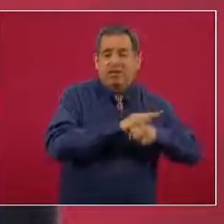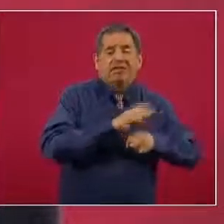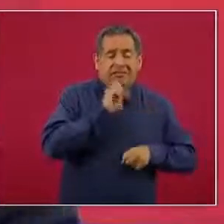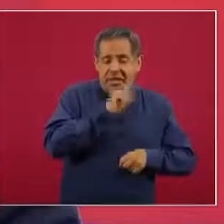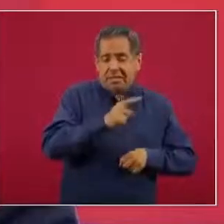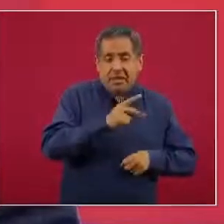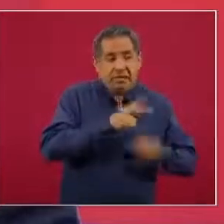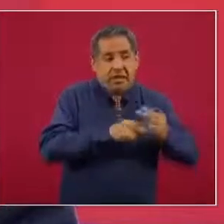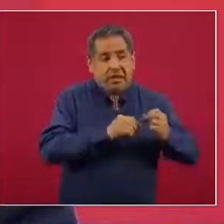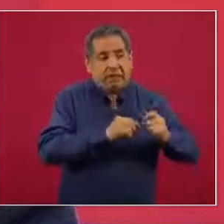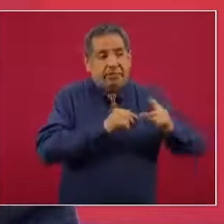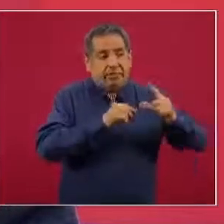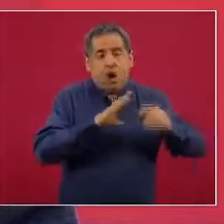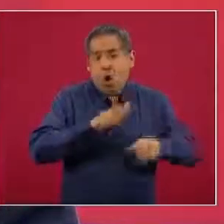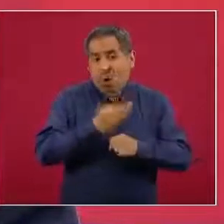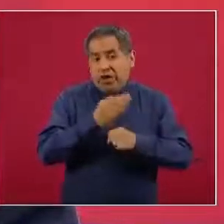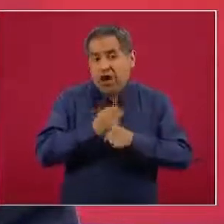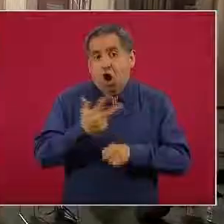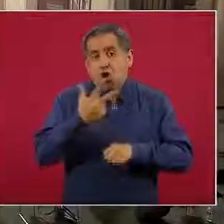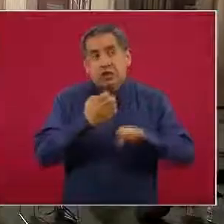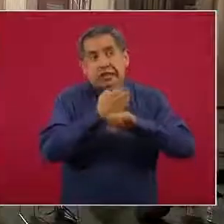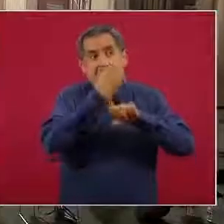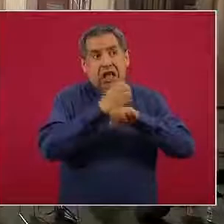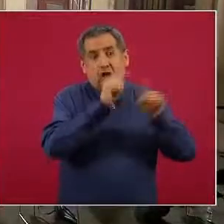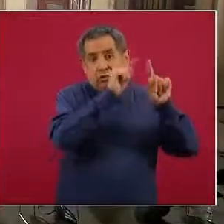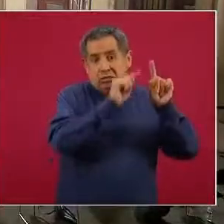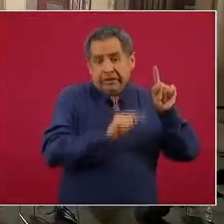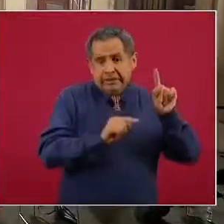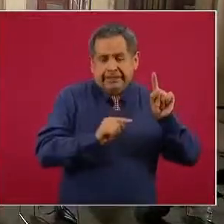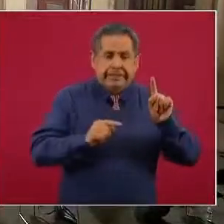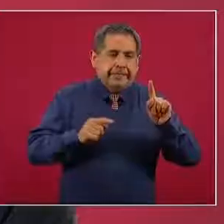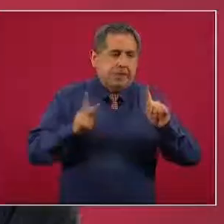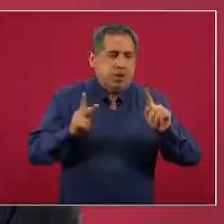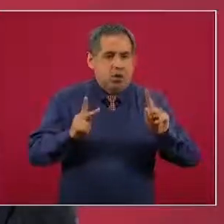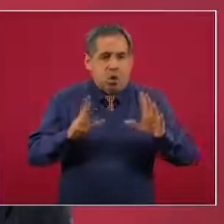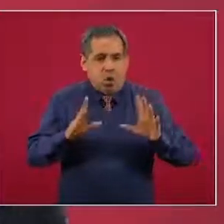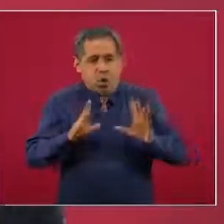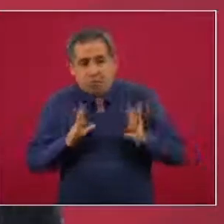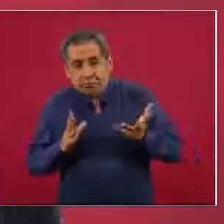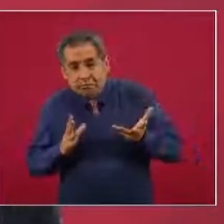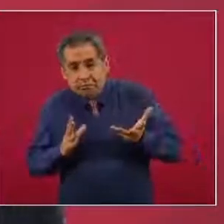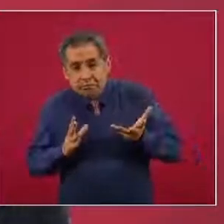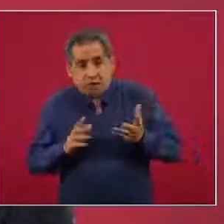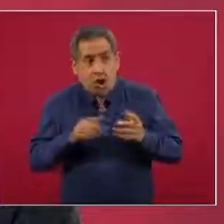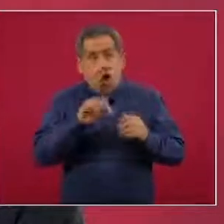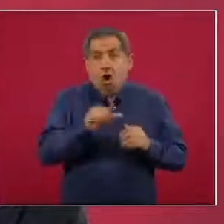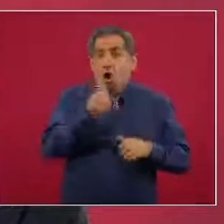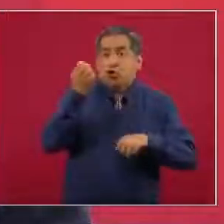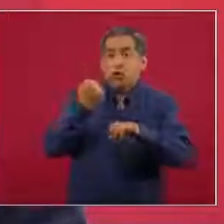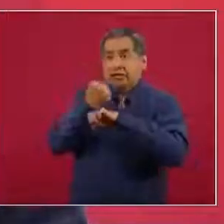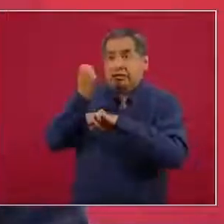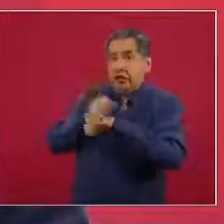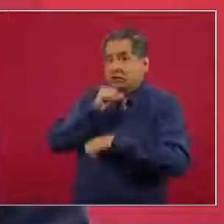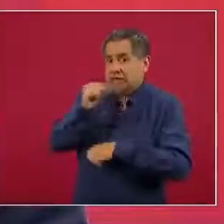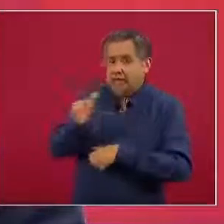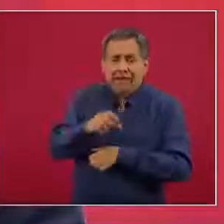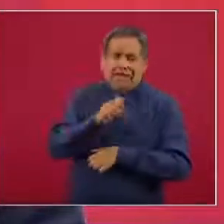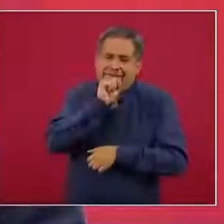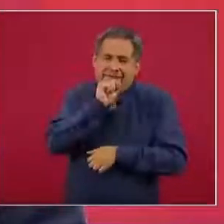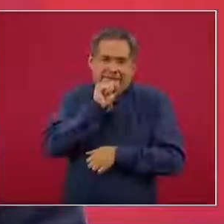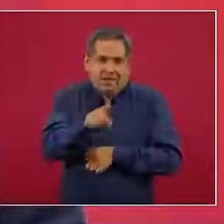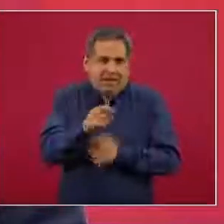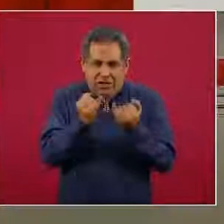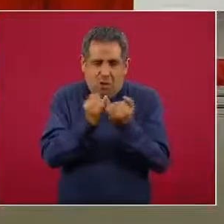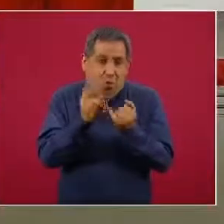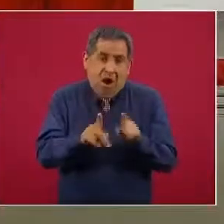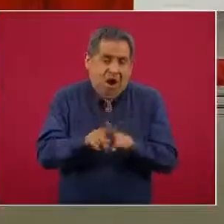el momento ha ocurrido en 8 entidades federativas, pero no hay ninguna garantía de que las otras pudieran tener una